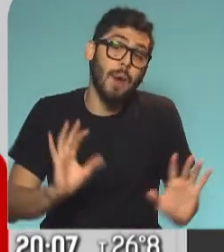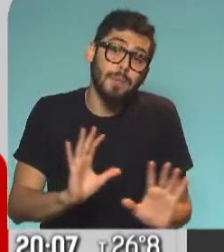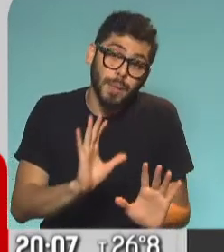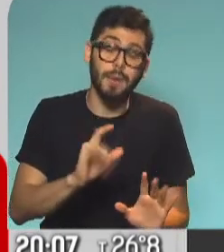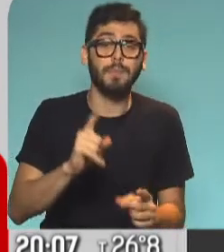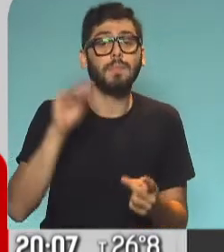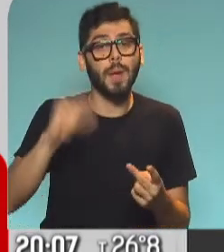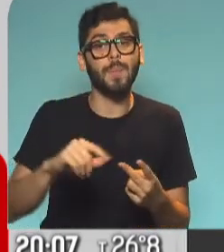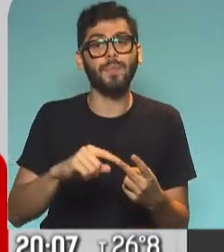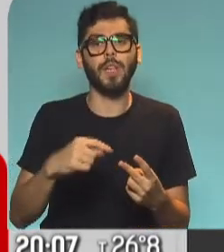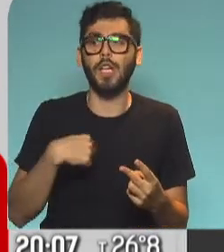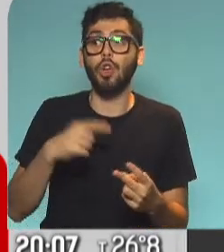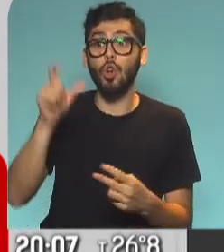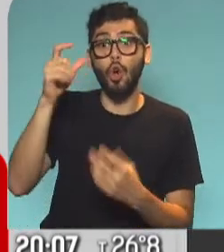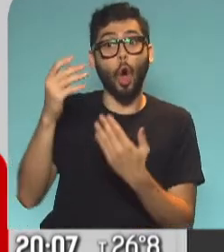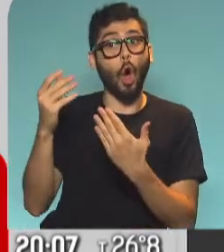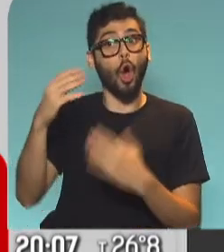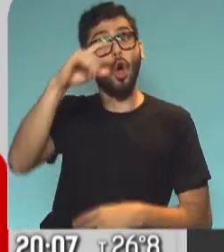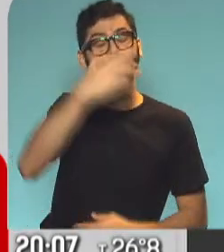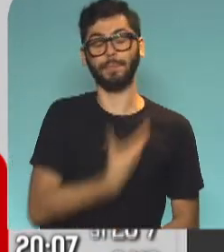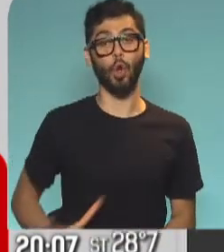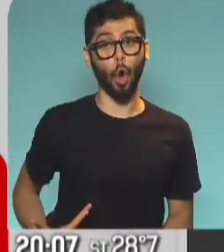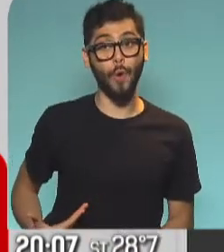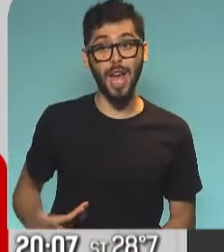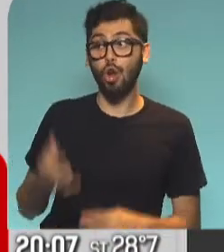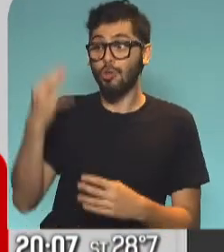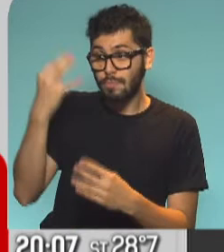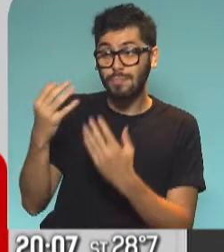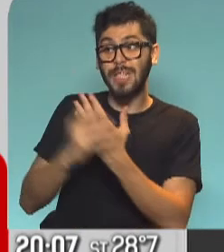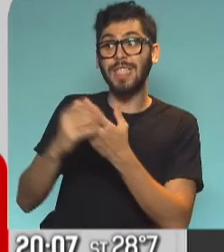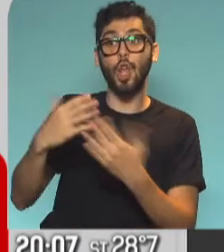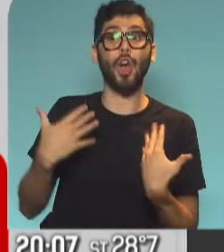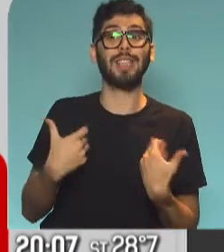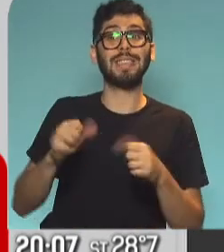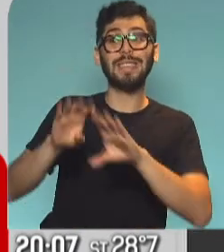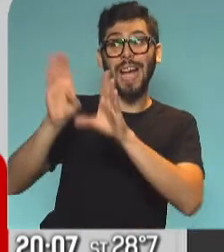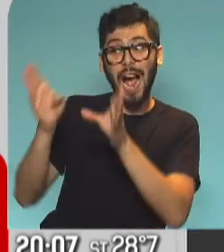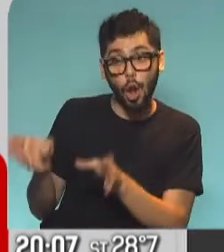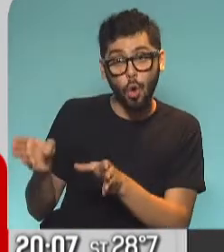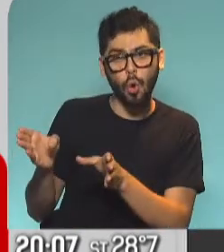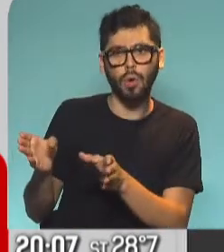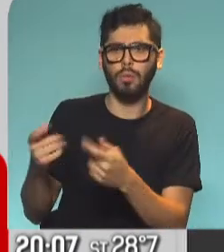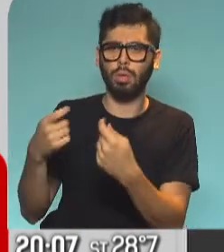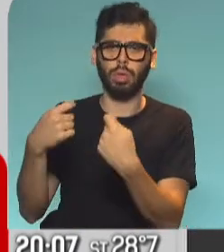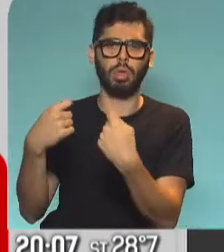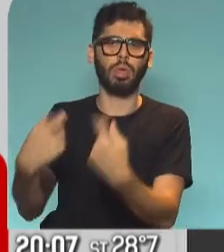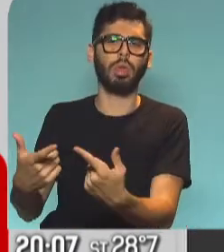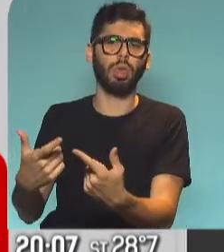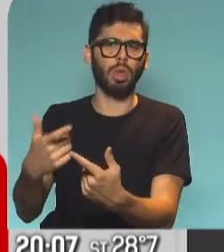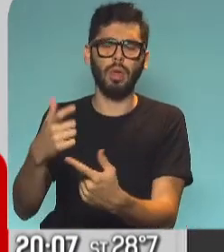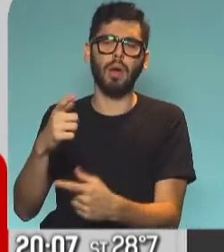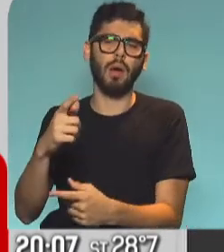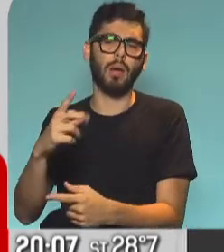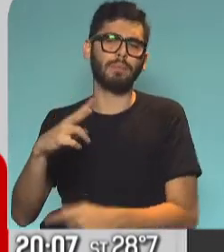dijo: repudio que el gobierno desde el propio Ministerio de Salud haya facilitado la vacunación VIP para amigos